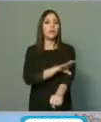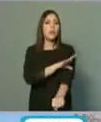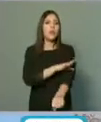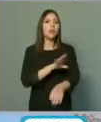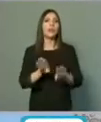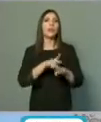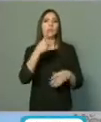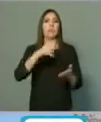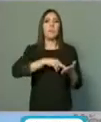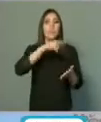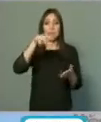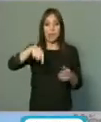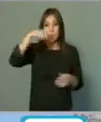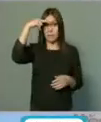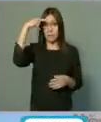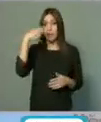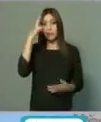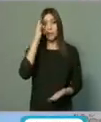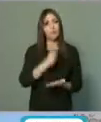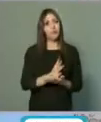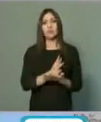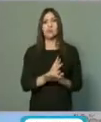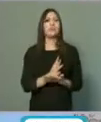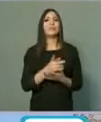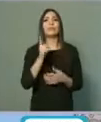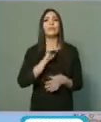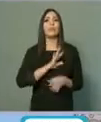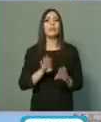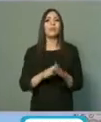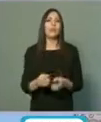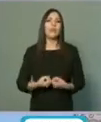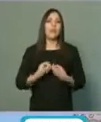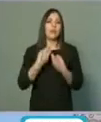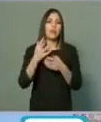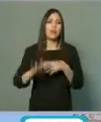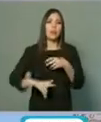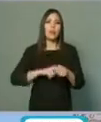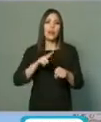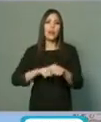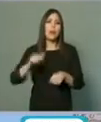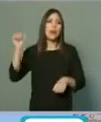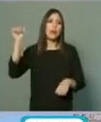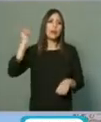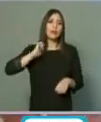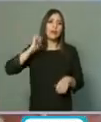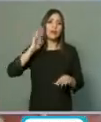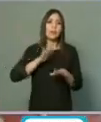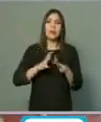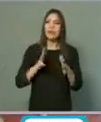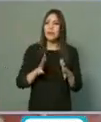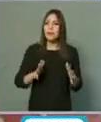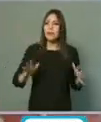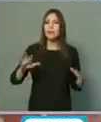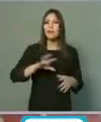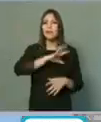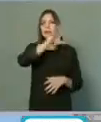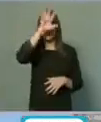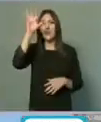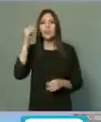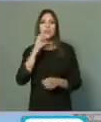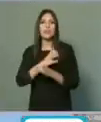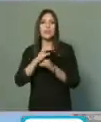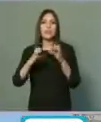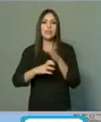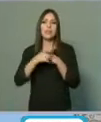pinturas rupestres, no solo en México, proyectan este tipo de emociones de los animales prehistóricos, que eran mucho más grandes, ¿no? La caza, estas escenas cotidianas